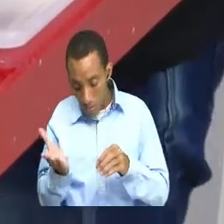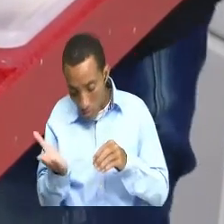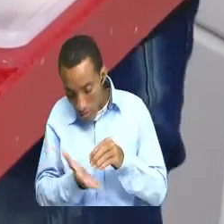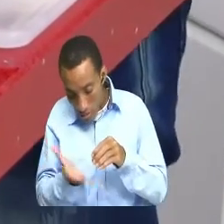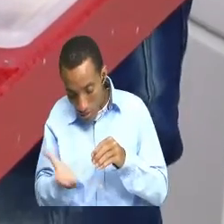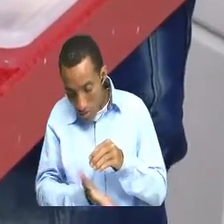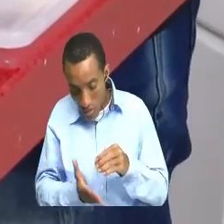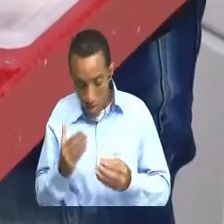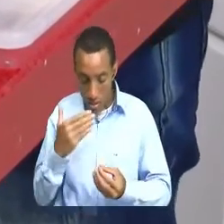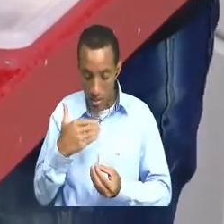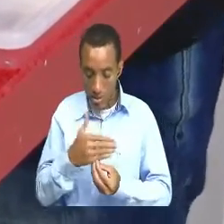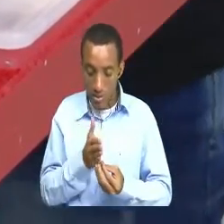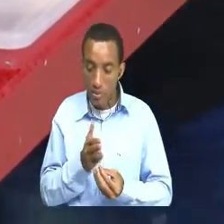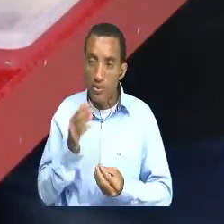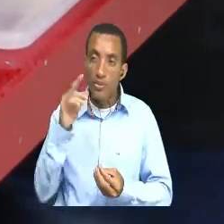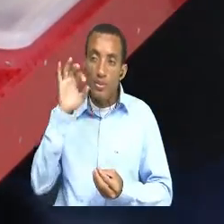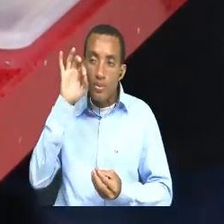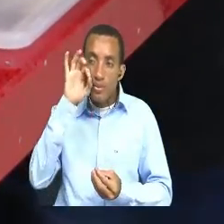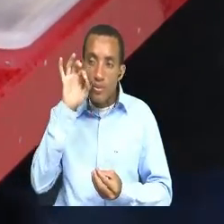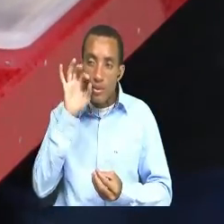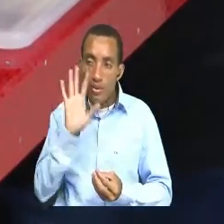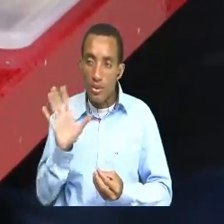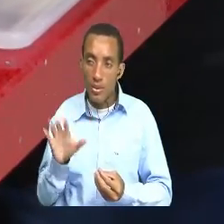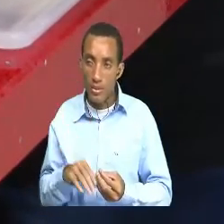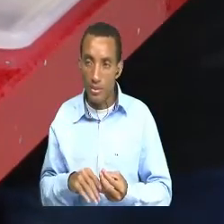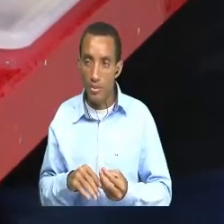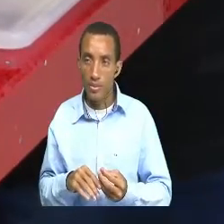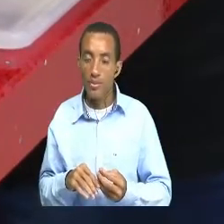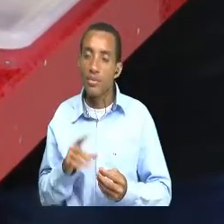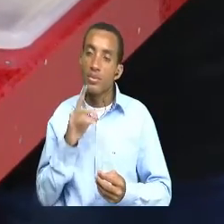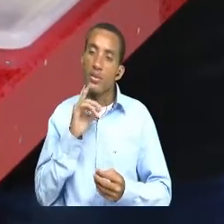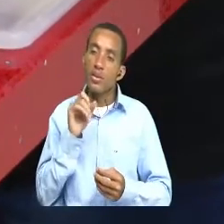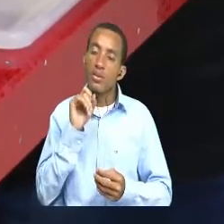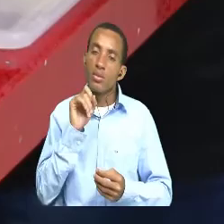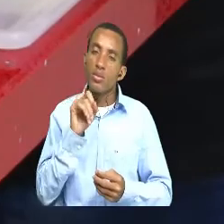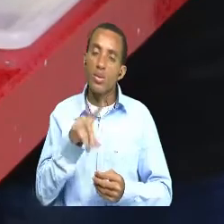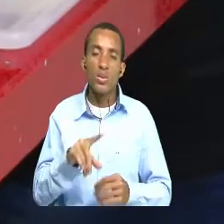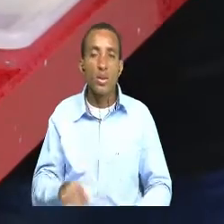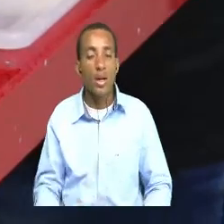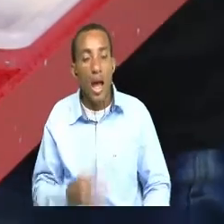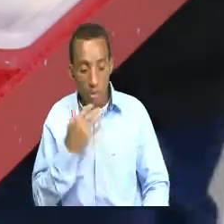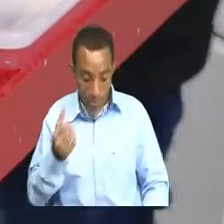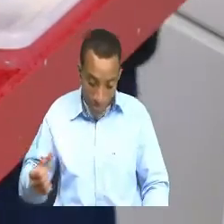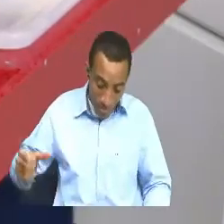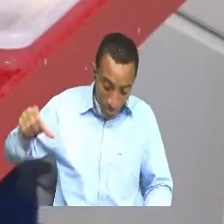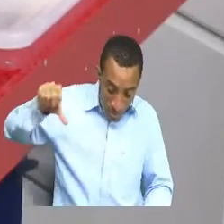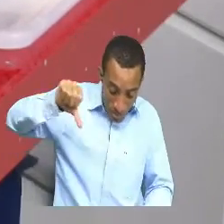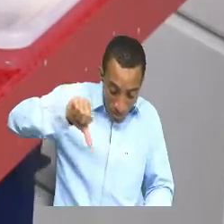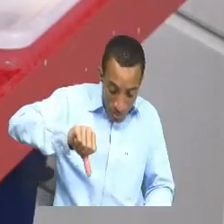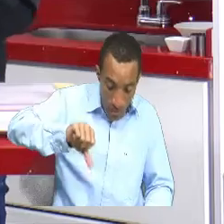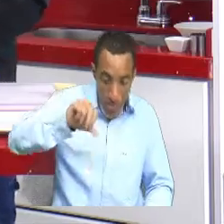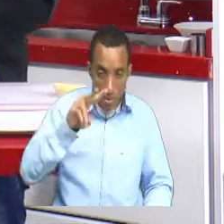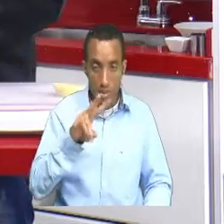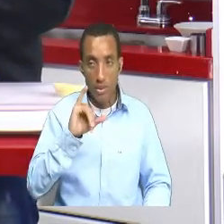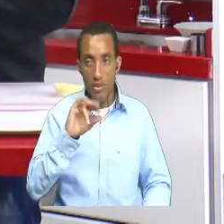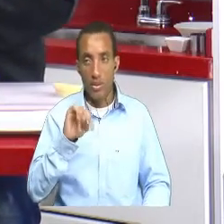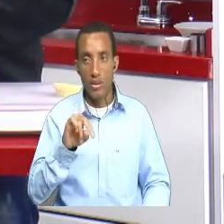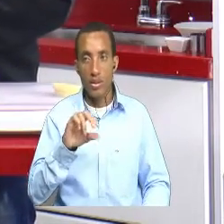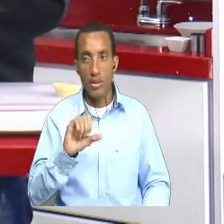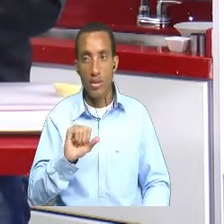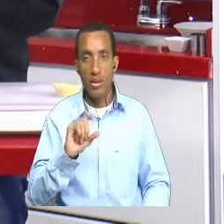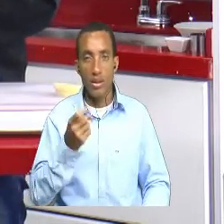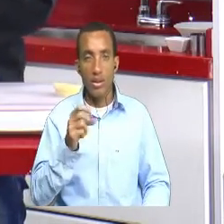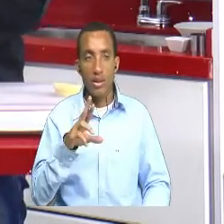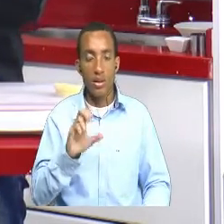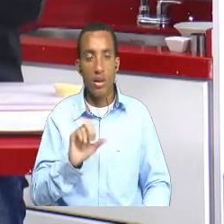cebolla bien aderezar el vinagre blanco